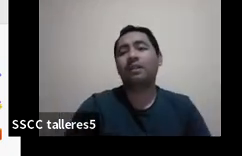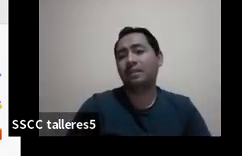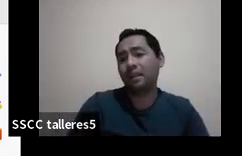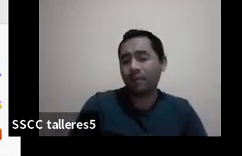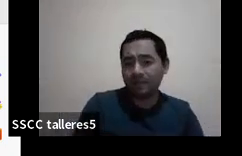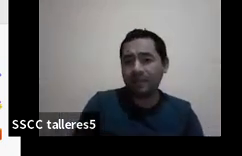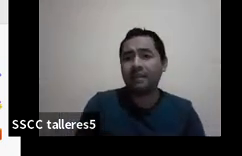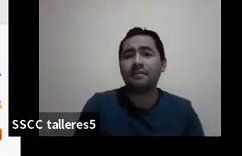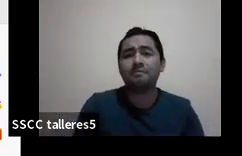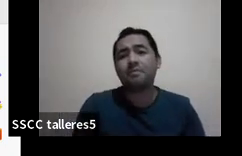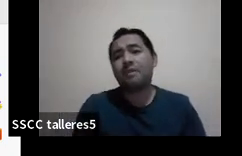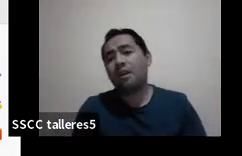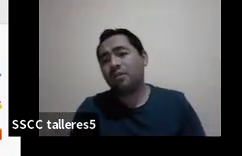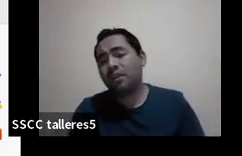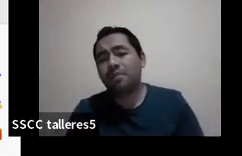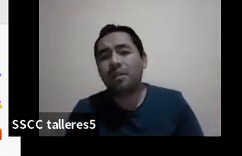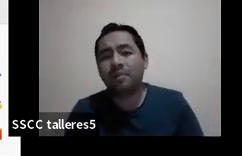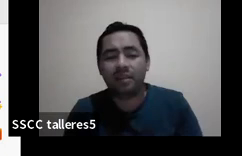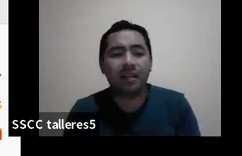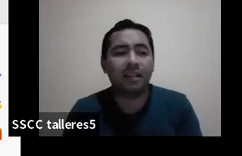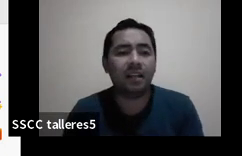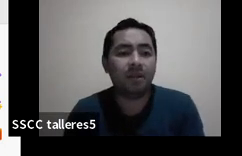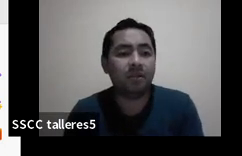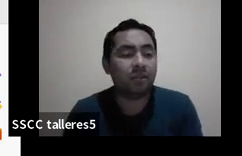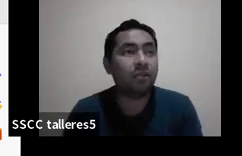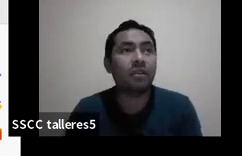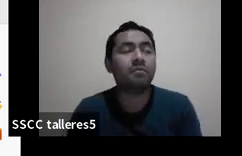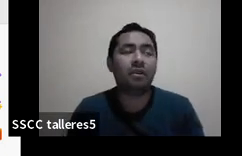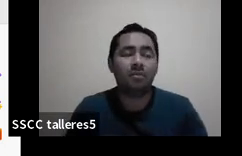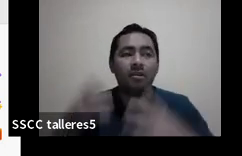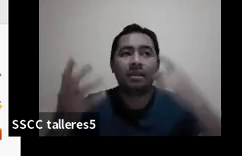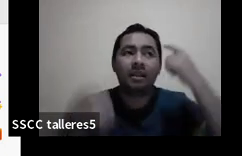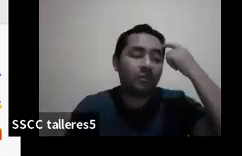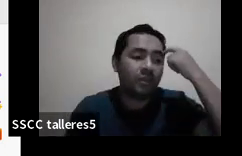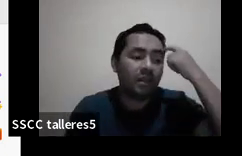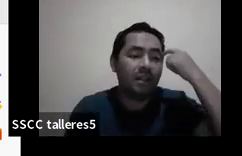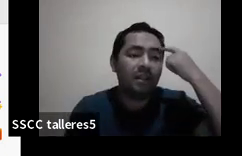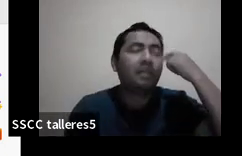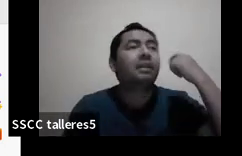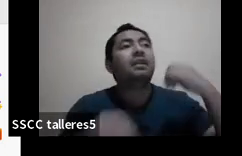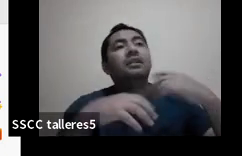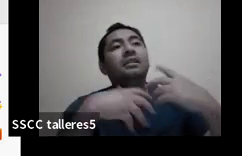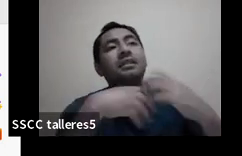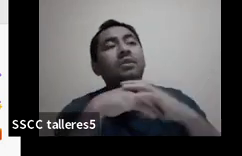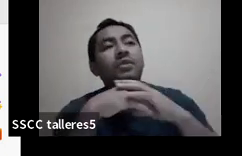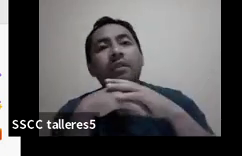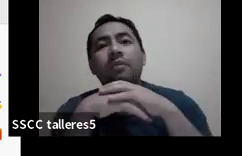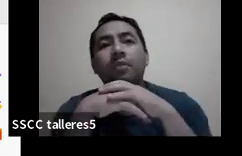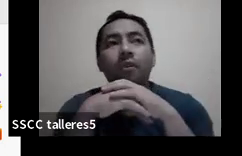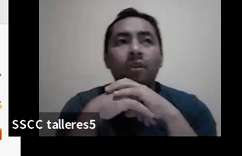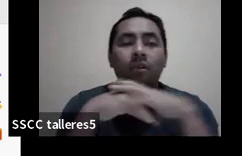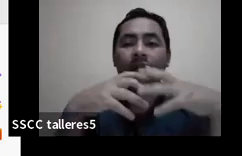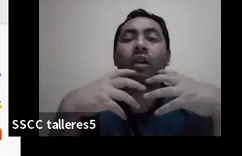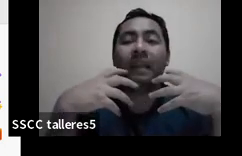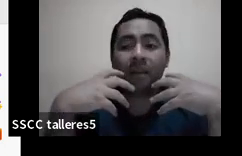básicos de lo que es la lengua de señas, algo de la problemática de las personas sordas, la problemática social. Necesitamos saber